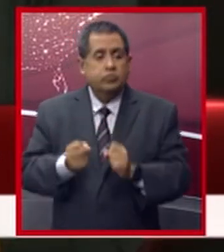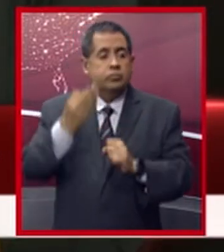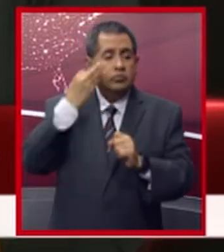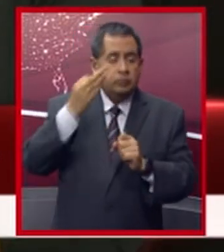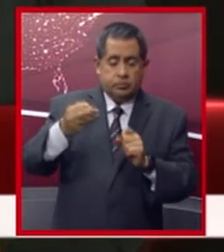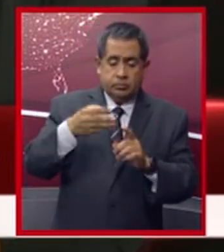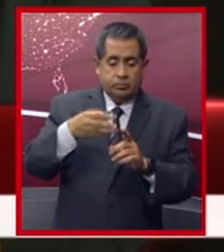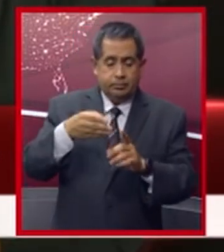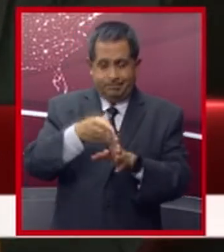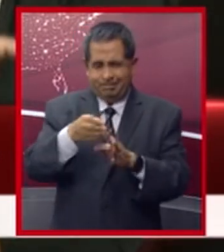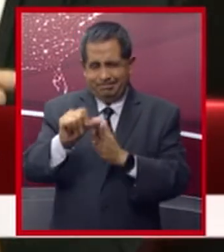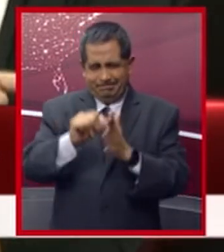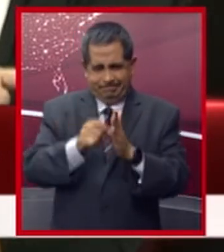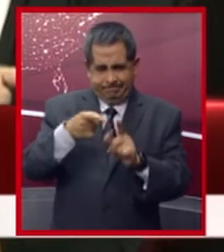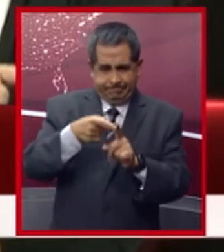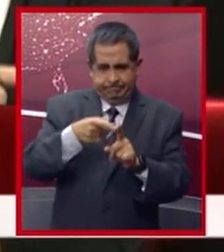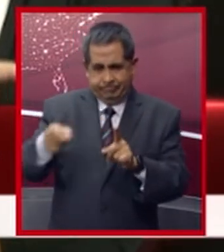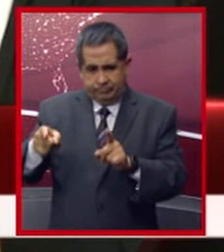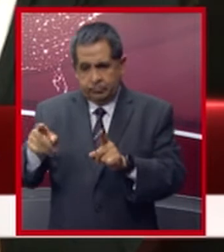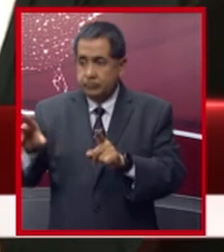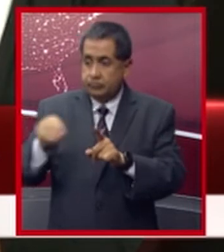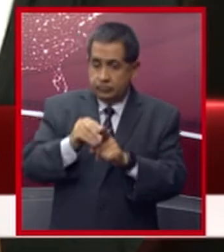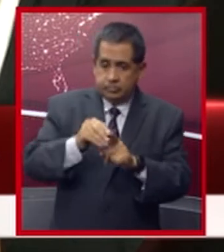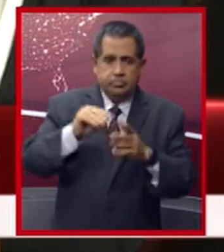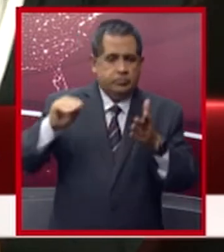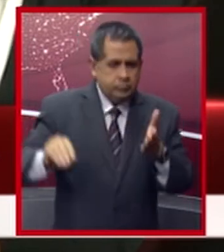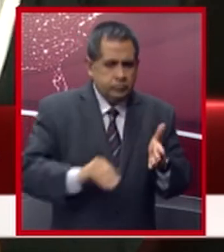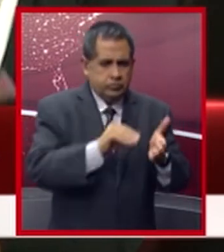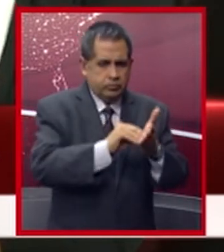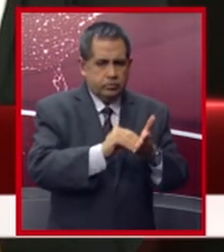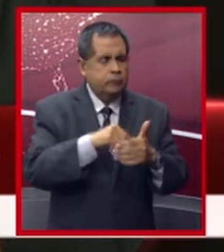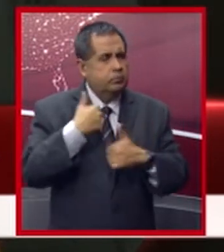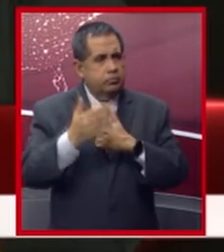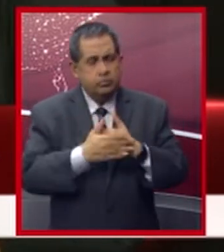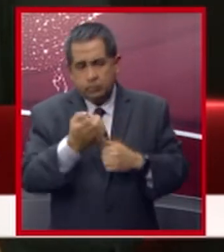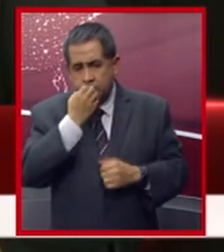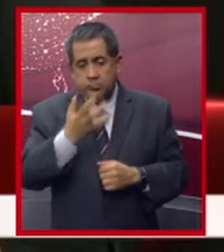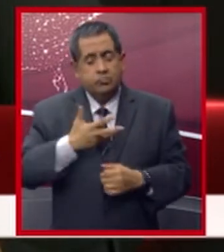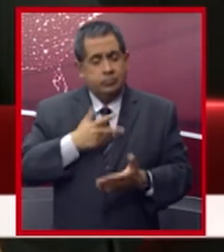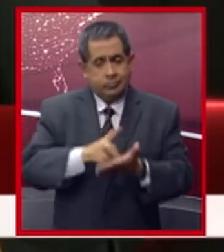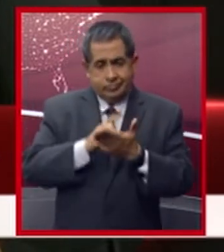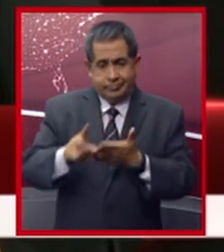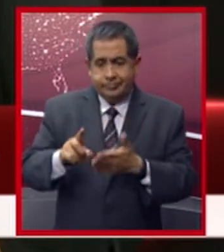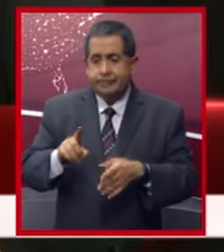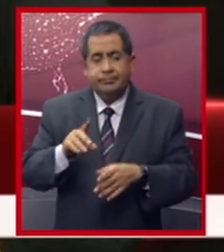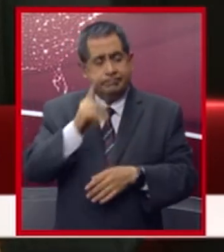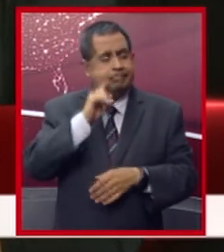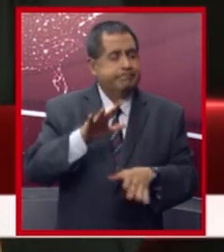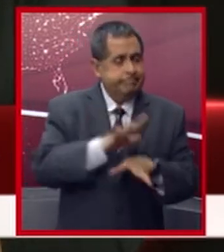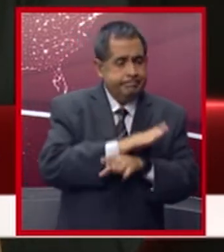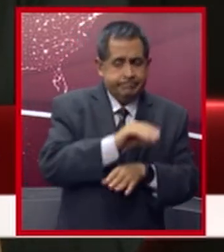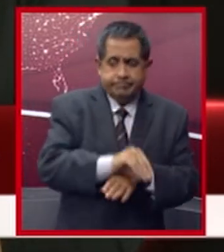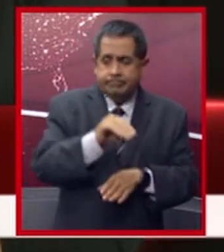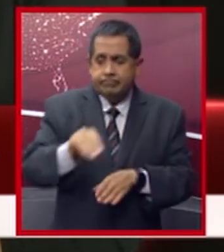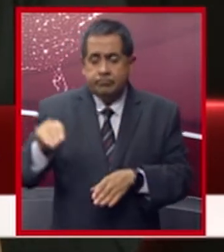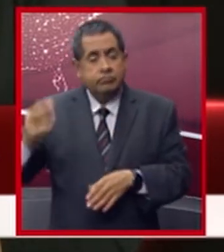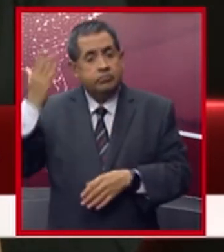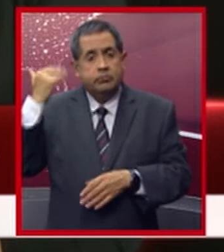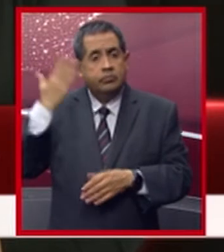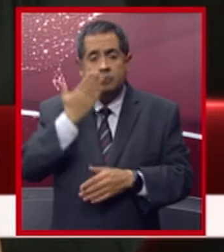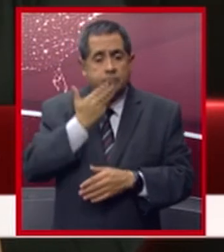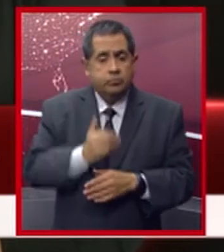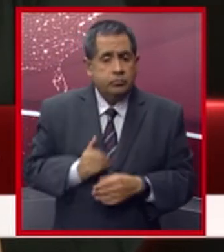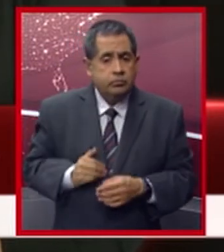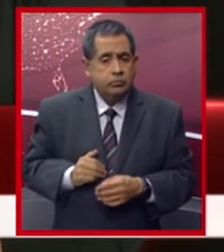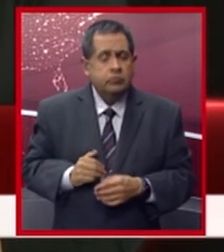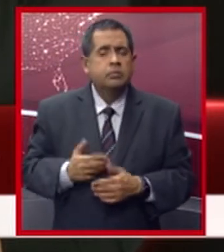que cursaron ahí, para que puedan ser incorporados a la escuela a la que vayan. El derecho de tránsito en este país no estaba garantizado por el